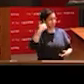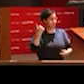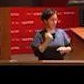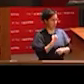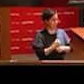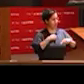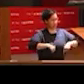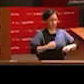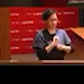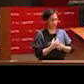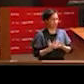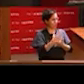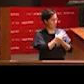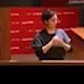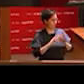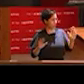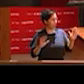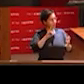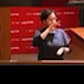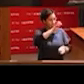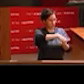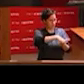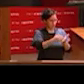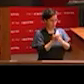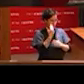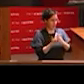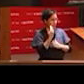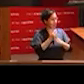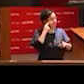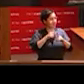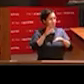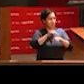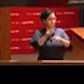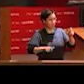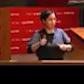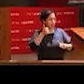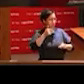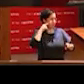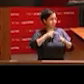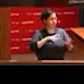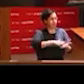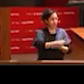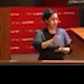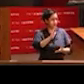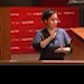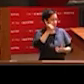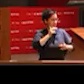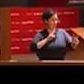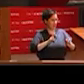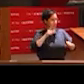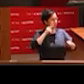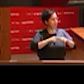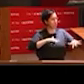trabajamos todos tenemos un centro de día eh para personas más gravemente afectadas como con movilidad